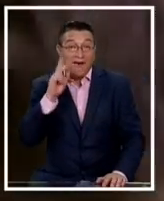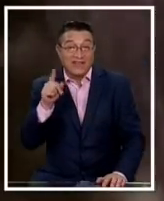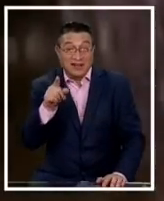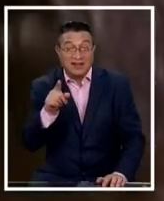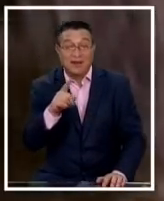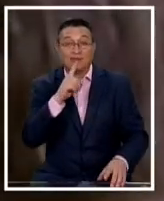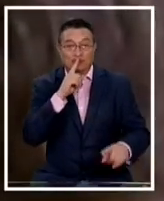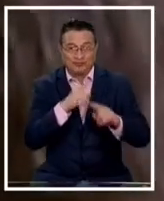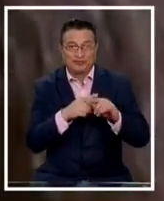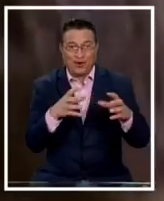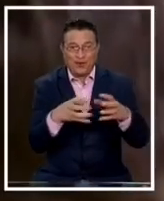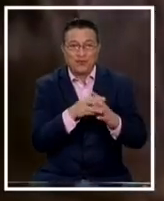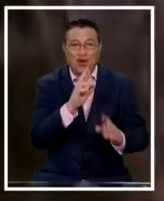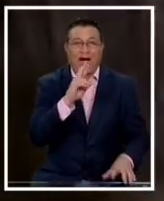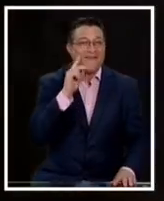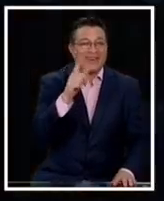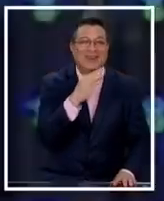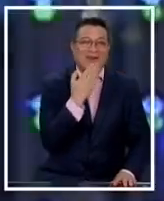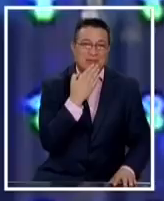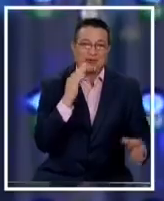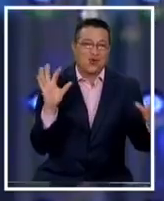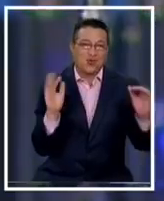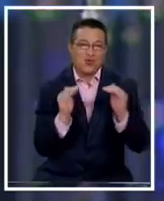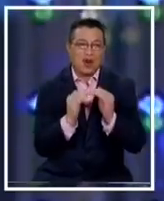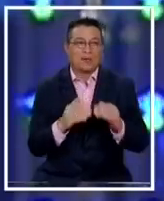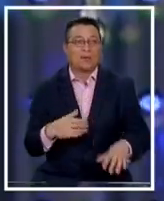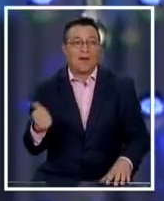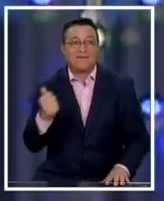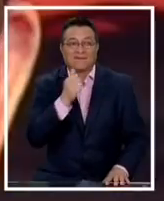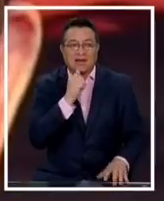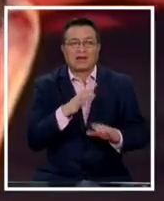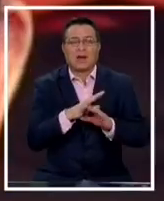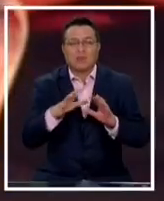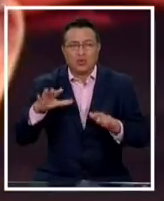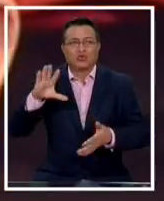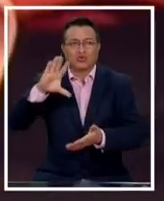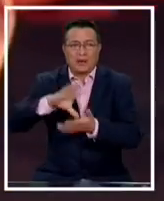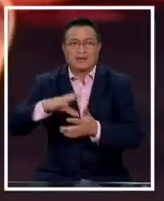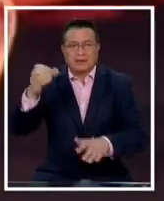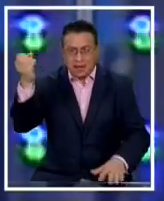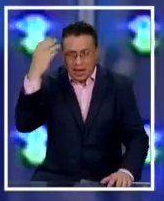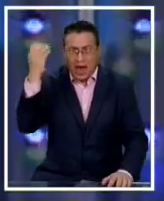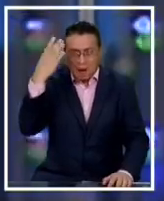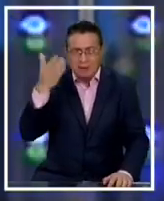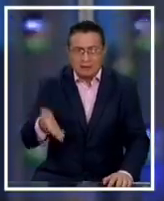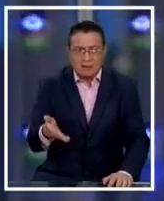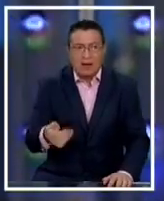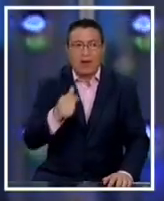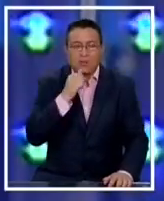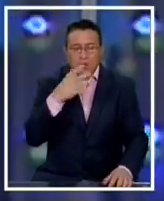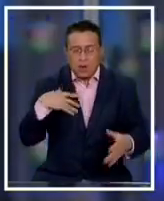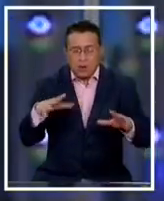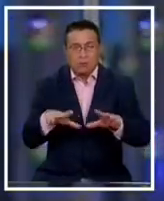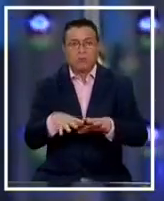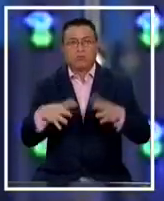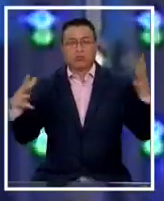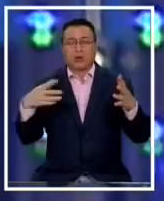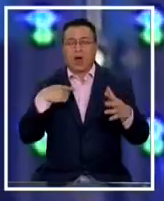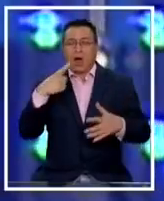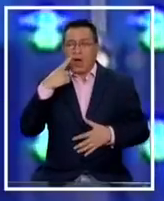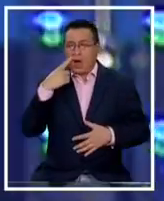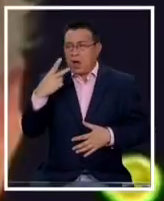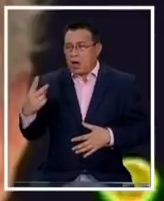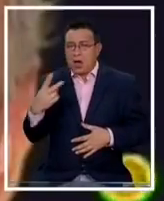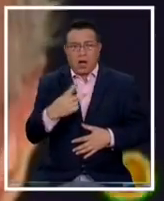que daba nombre a su histórico grupo musical. Nos falta tanto aprender como país también. Y resulta que cuando de un cachetazo nos obligan a mirar para el